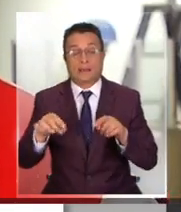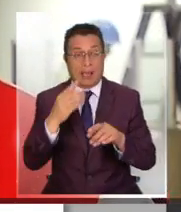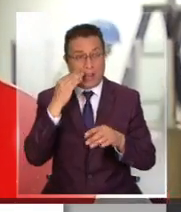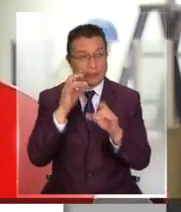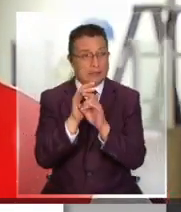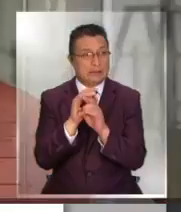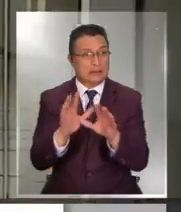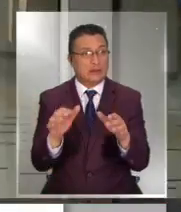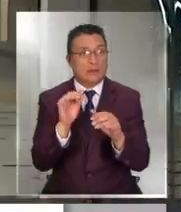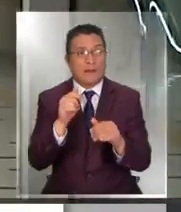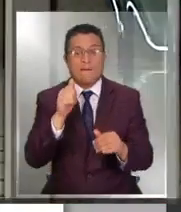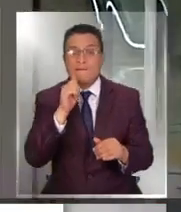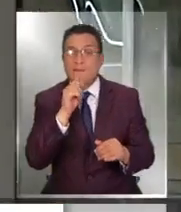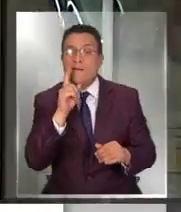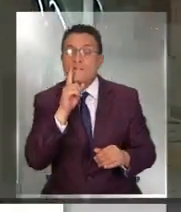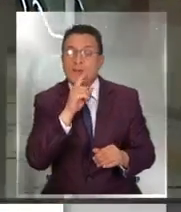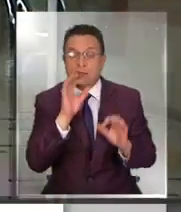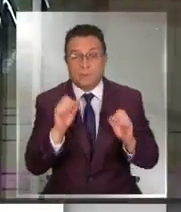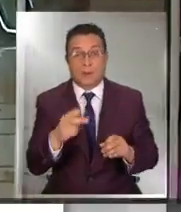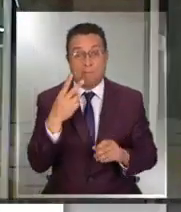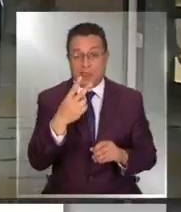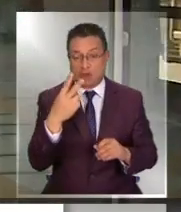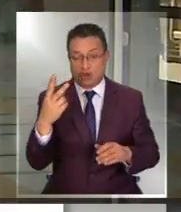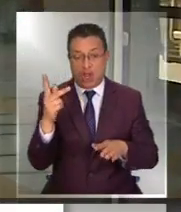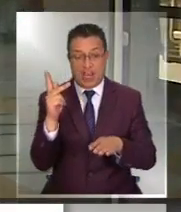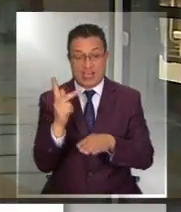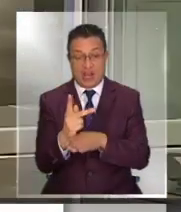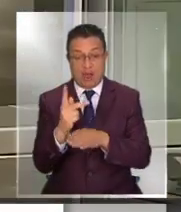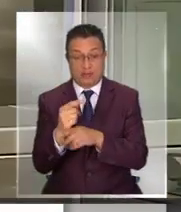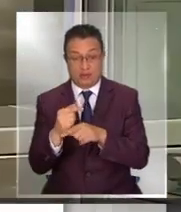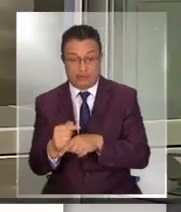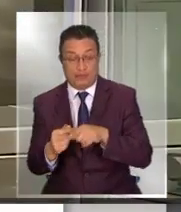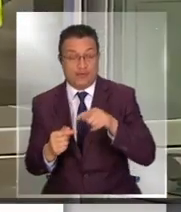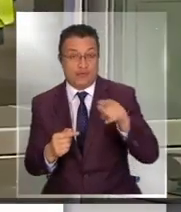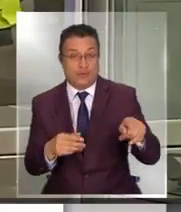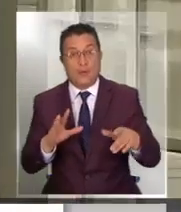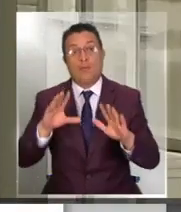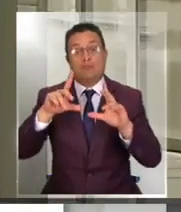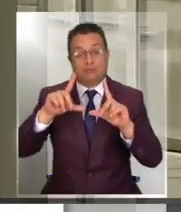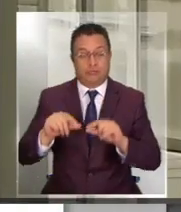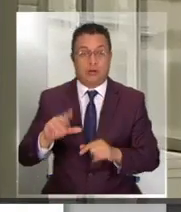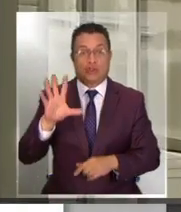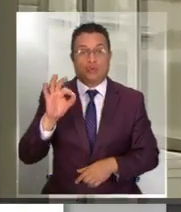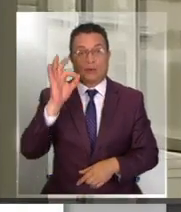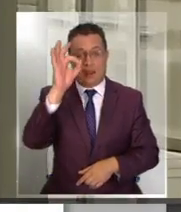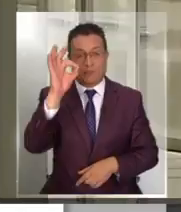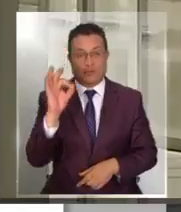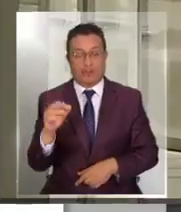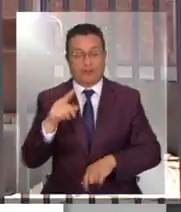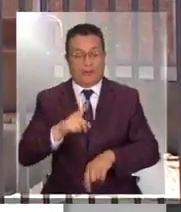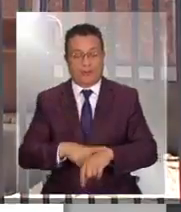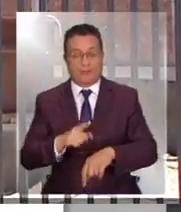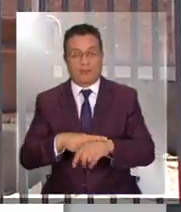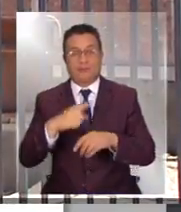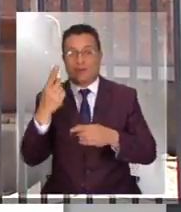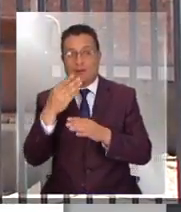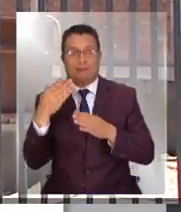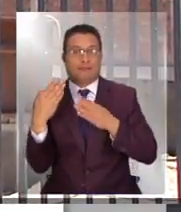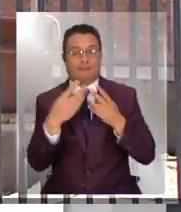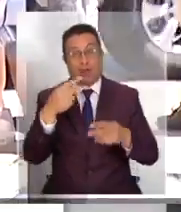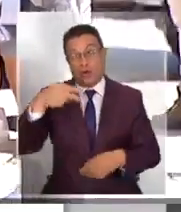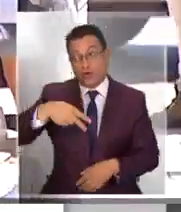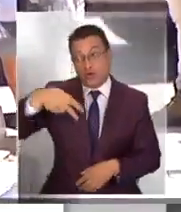los ajustes finales. 22 kilómetros de una red que podrían disminuir en más del 50% los tiempos de traslado de los vecinos del norte